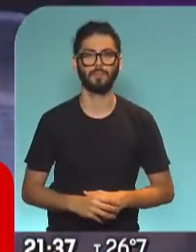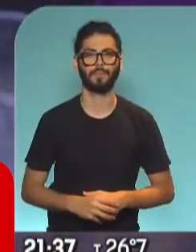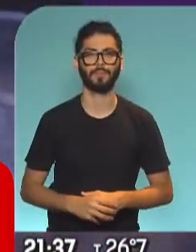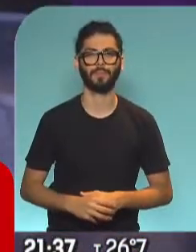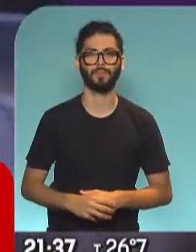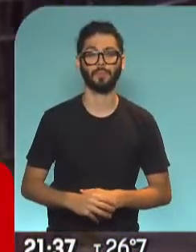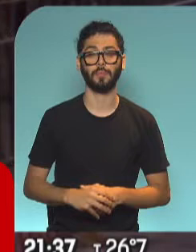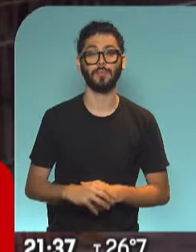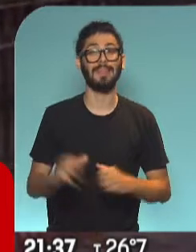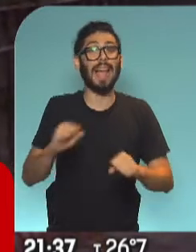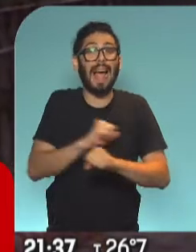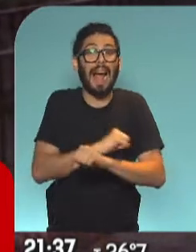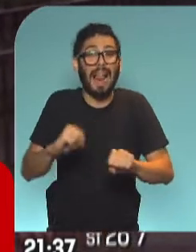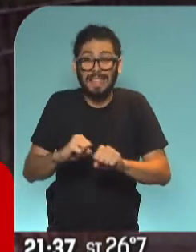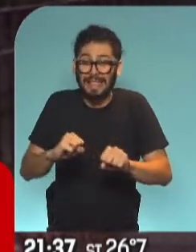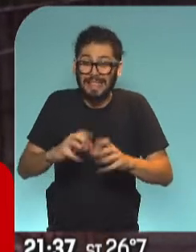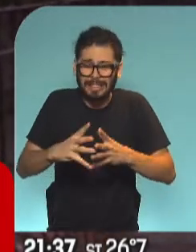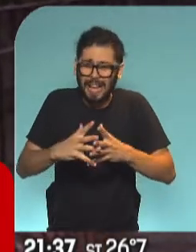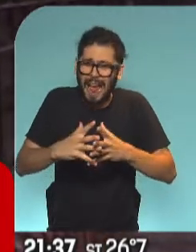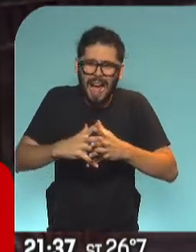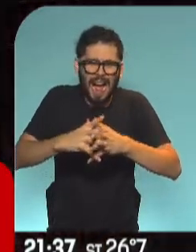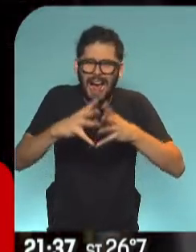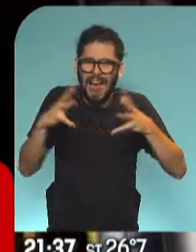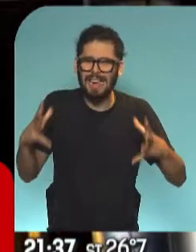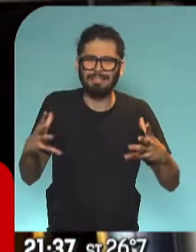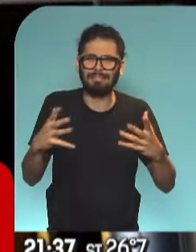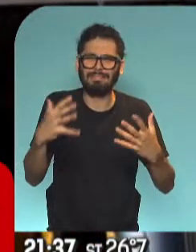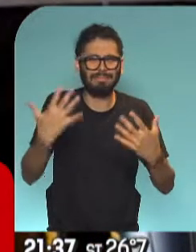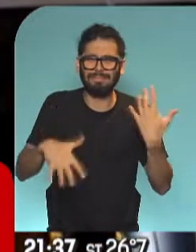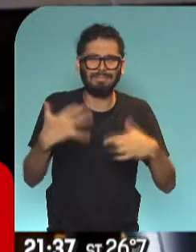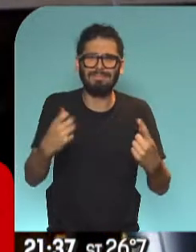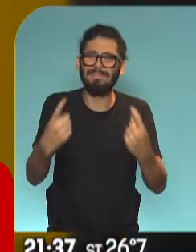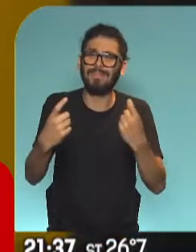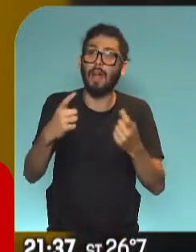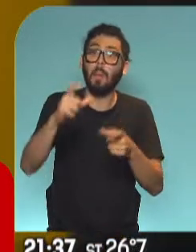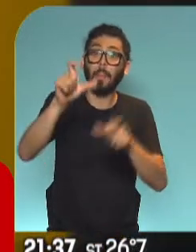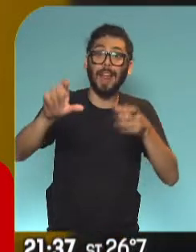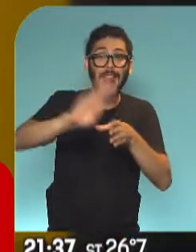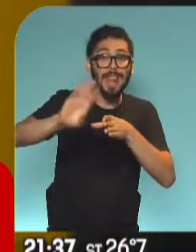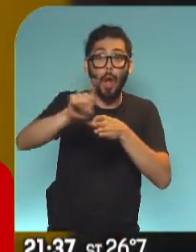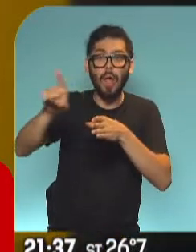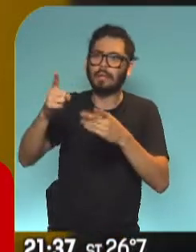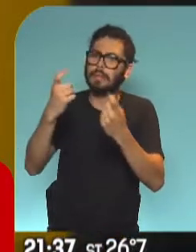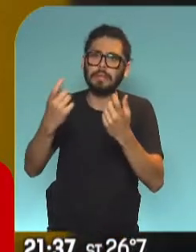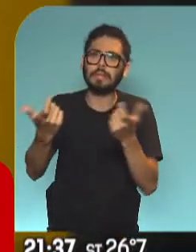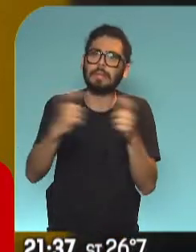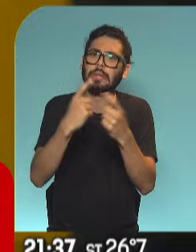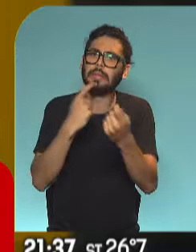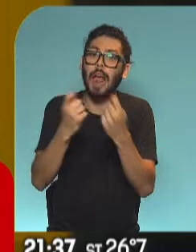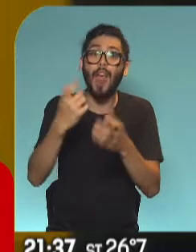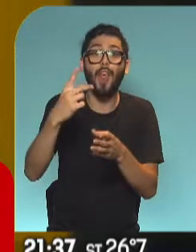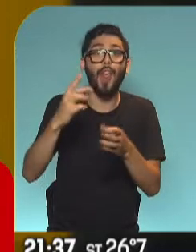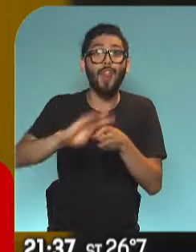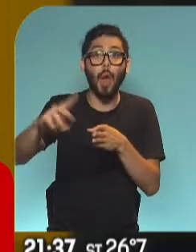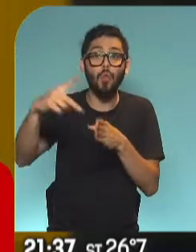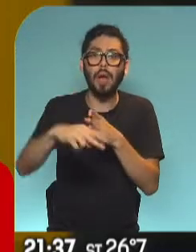La crisis era de tal magnitud que exigía iniciar negociaciones urgentes con los acreedores para postergar vencimientos de deuda y